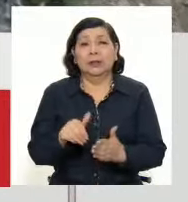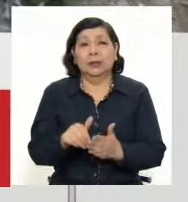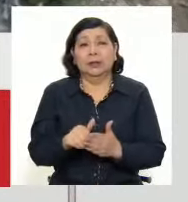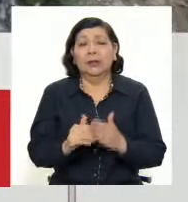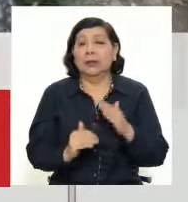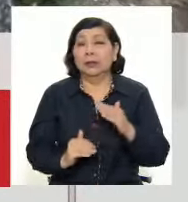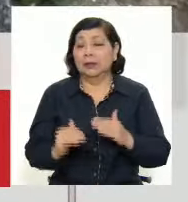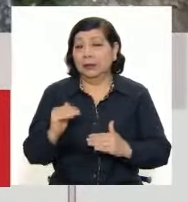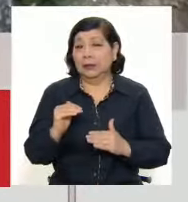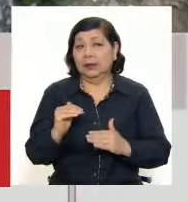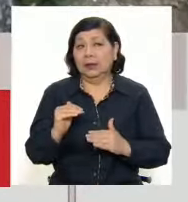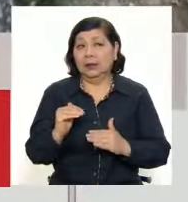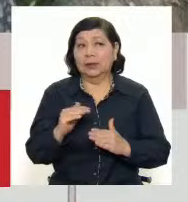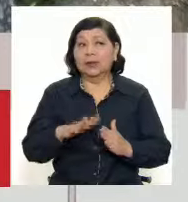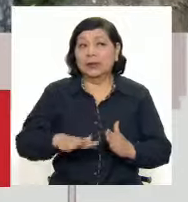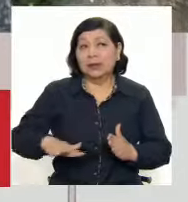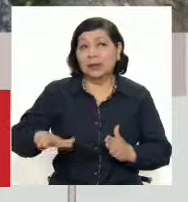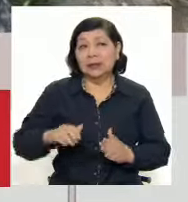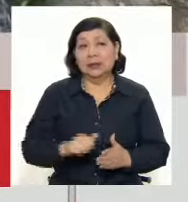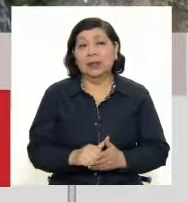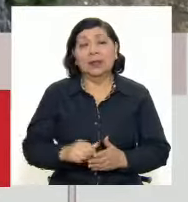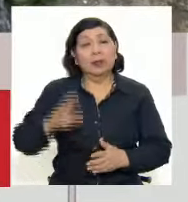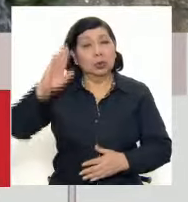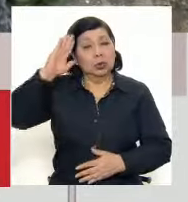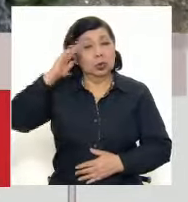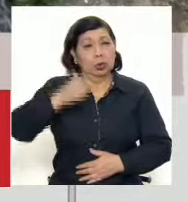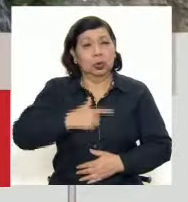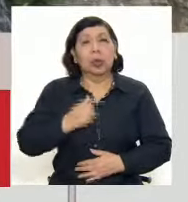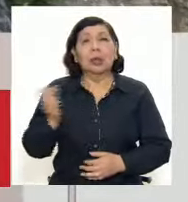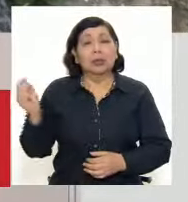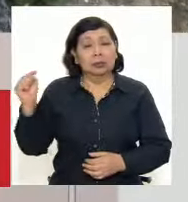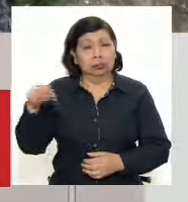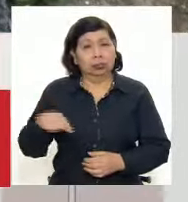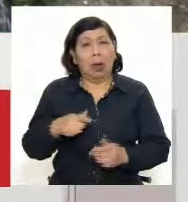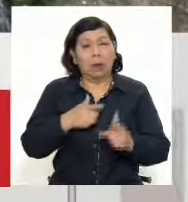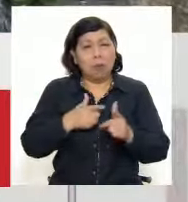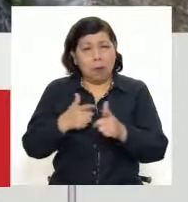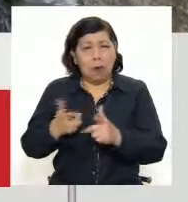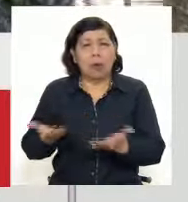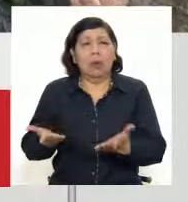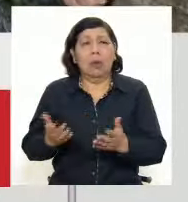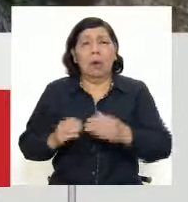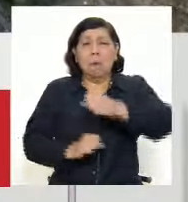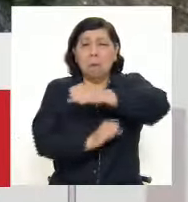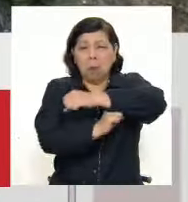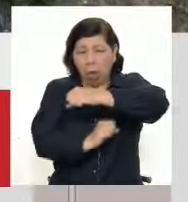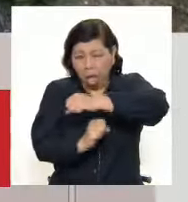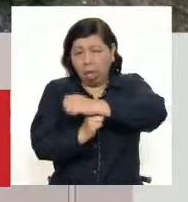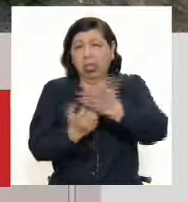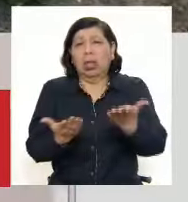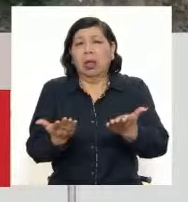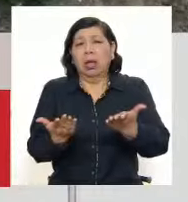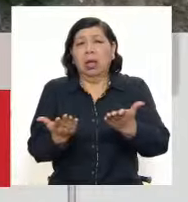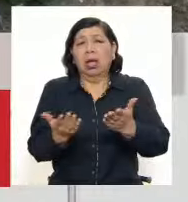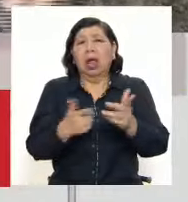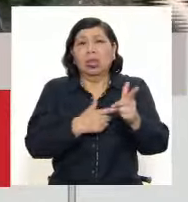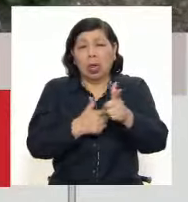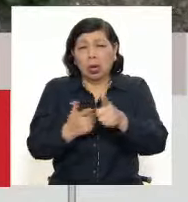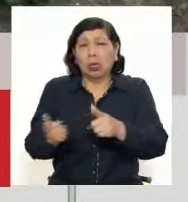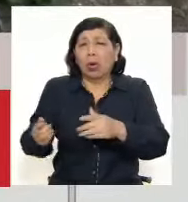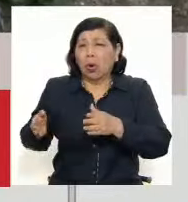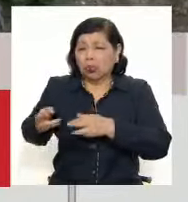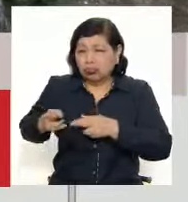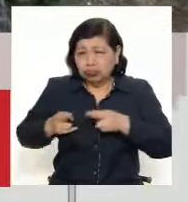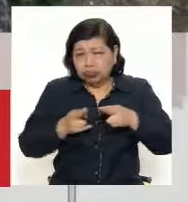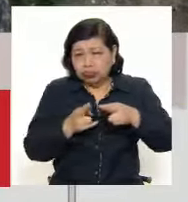altos mandos de todo lo que es los militares. Ellos estuvieron presentes en los ataques cuando se bajaron los puentes, cuando los terroristas venían por el